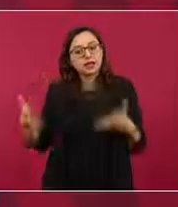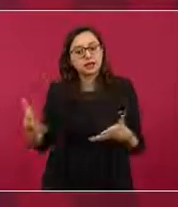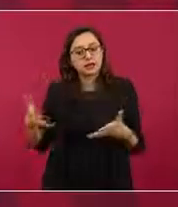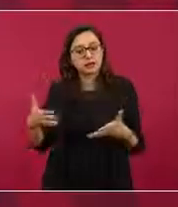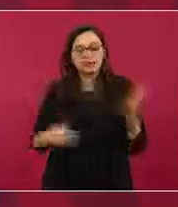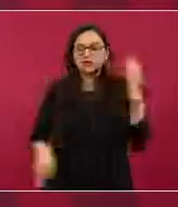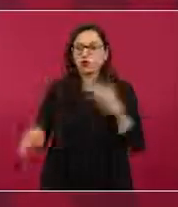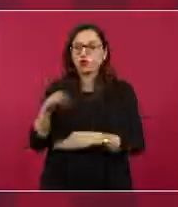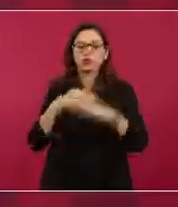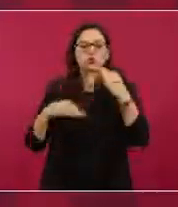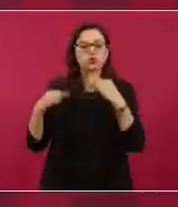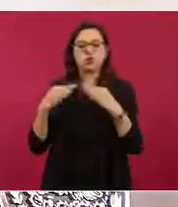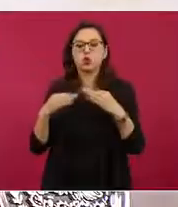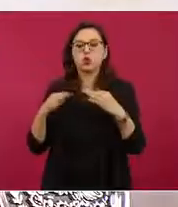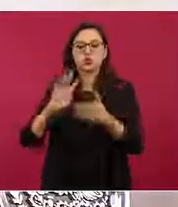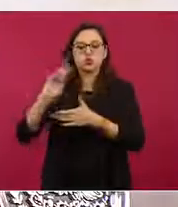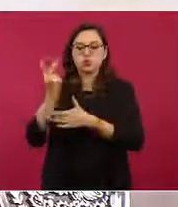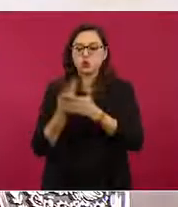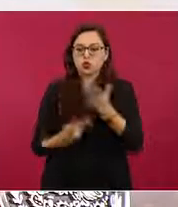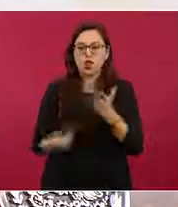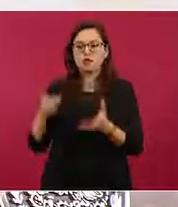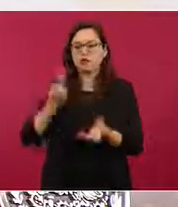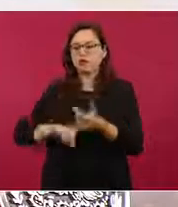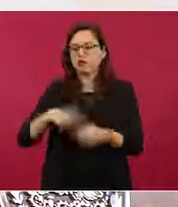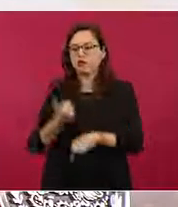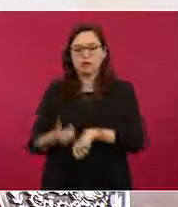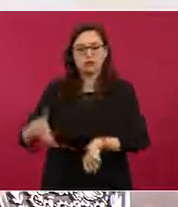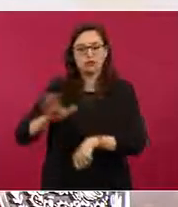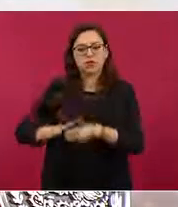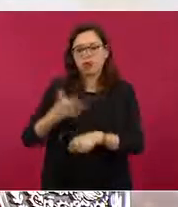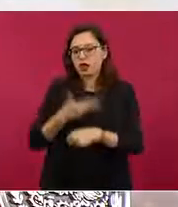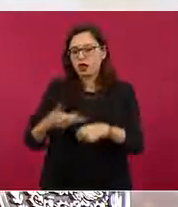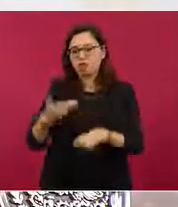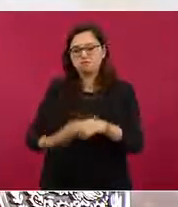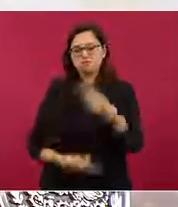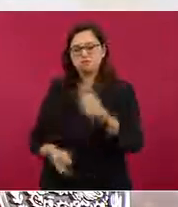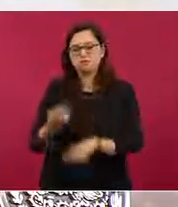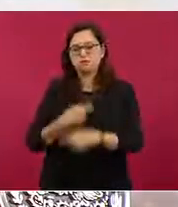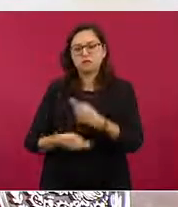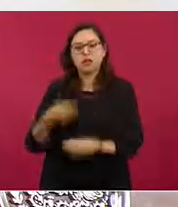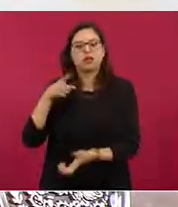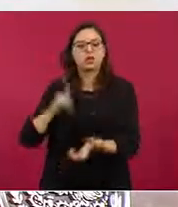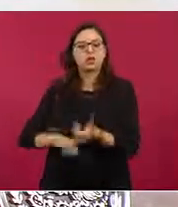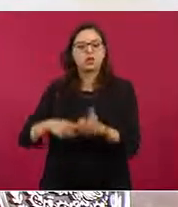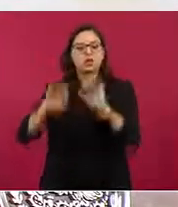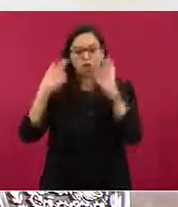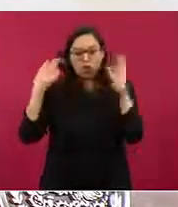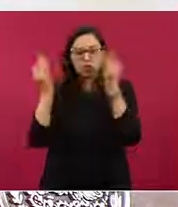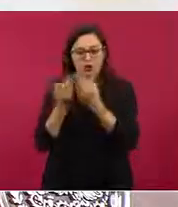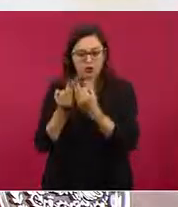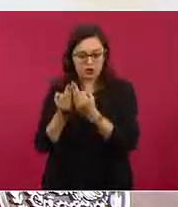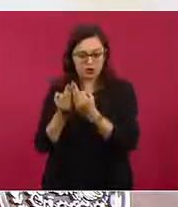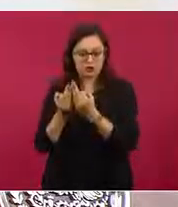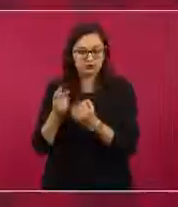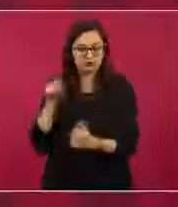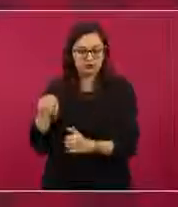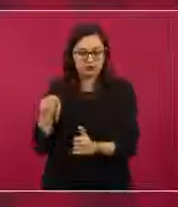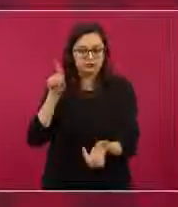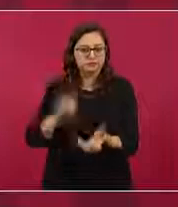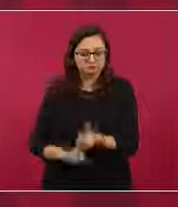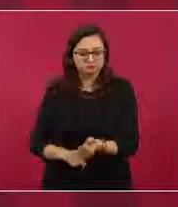todo lo relacionado con el manejo de las aduanas, que en Tamaulipas ya